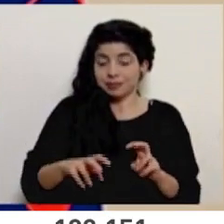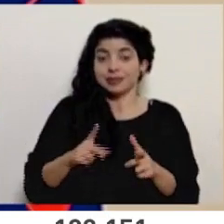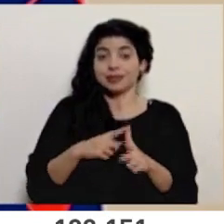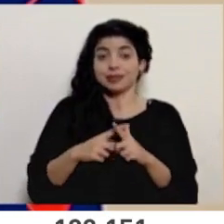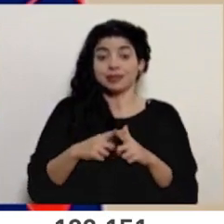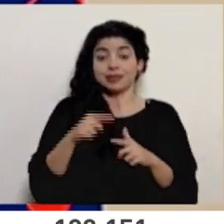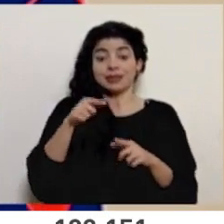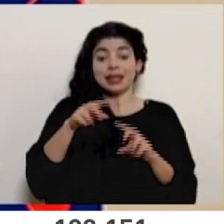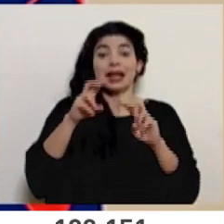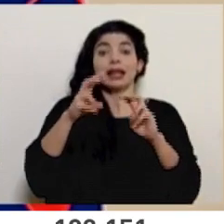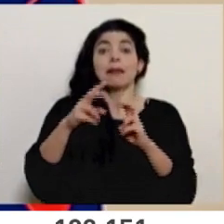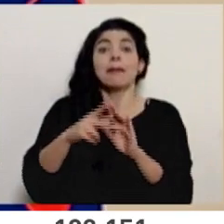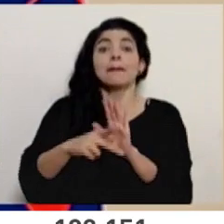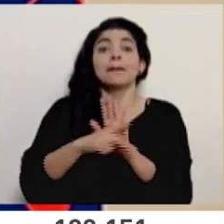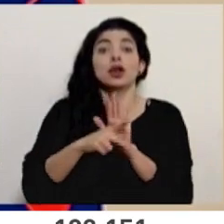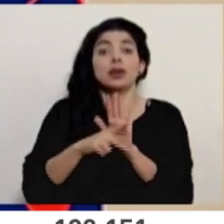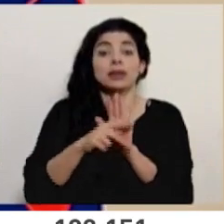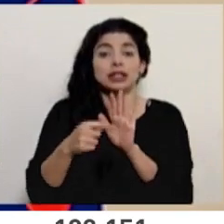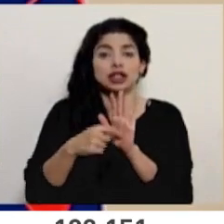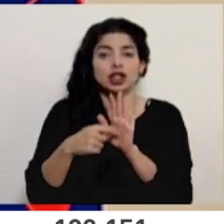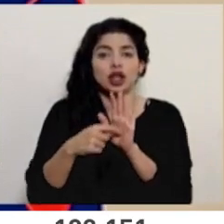de la prohibición,